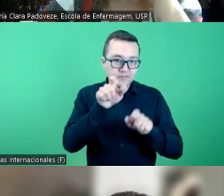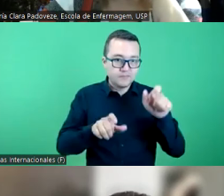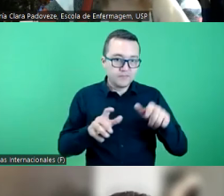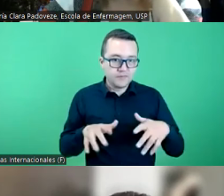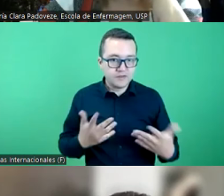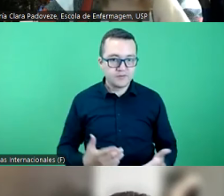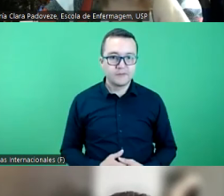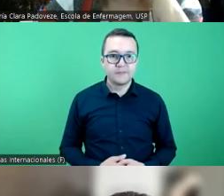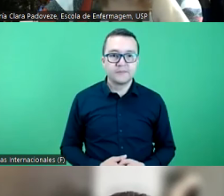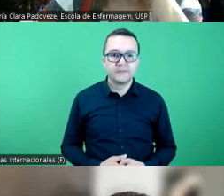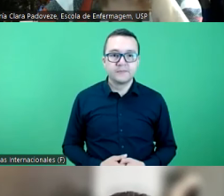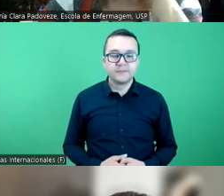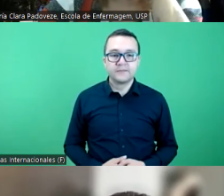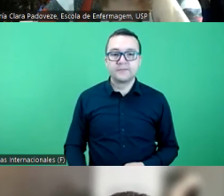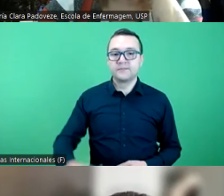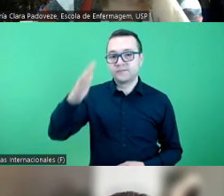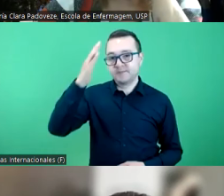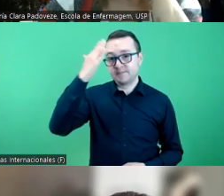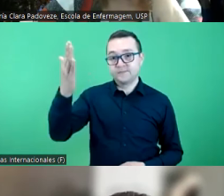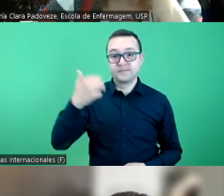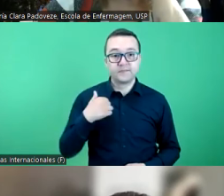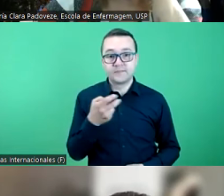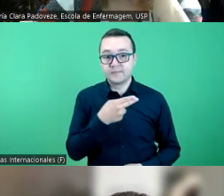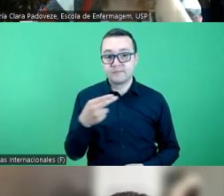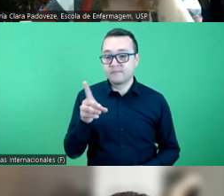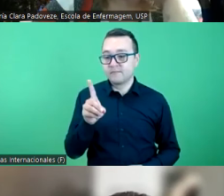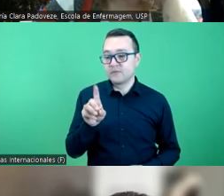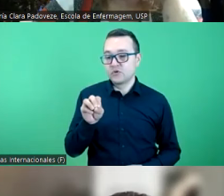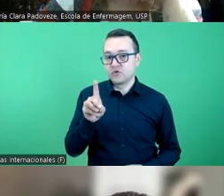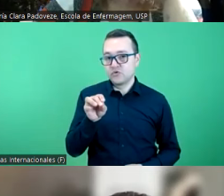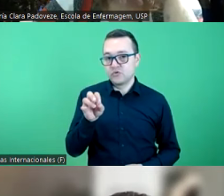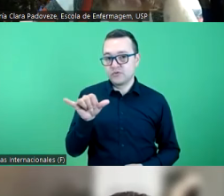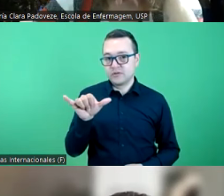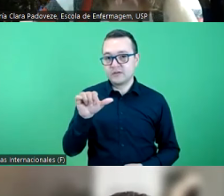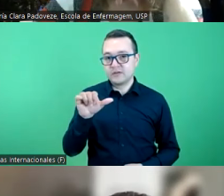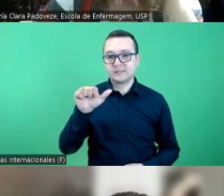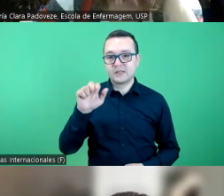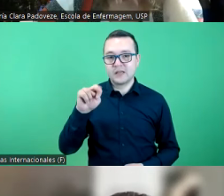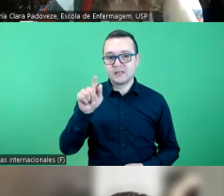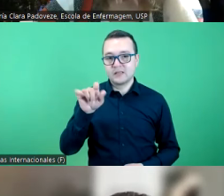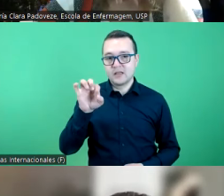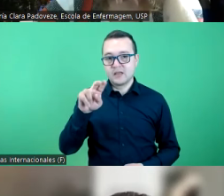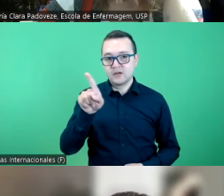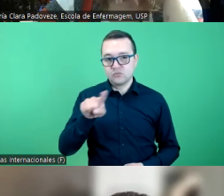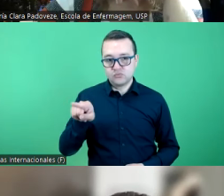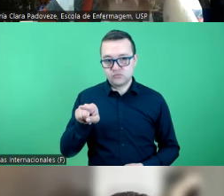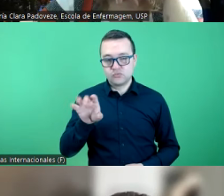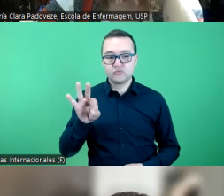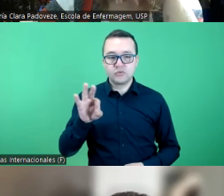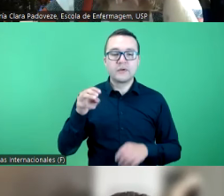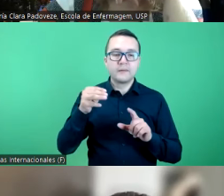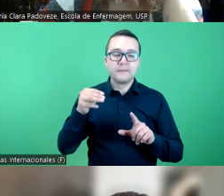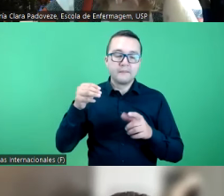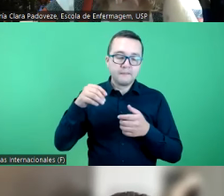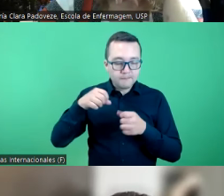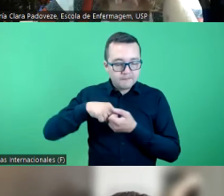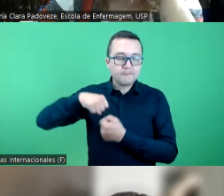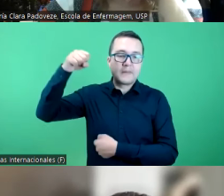Mi nombre es Rodi Ecuador Santa Cruz. Soy médico de profesión, salubrista, máster en gerencia, máster en el virus de inmunodeficiencia